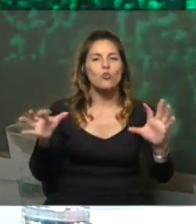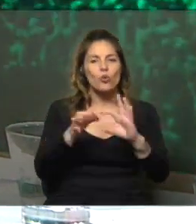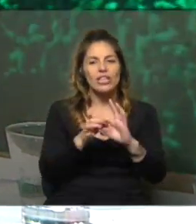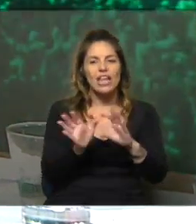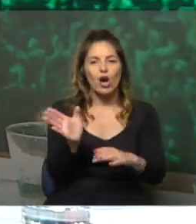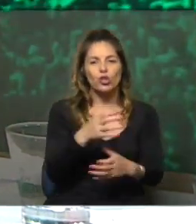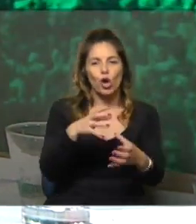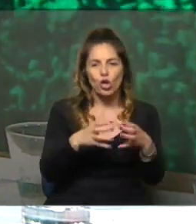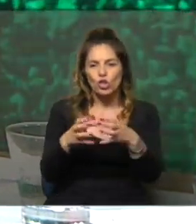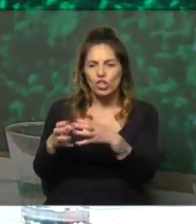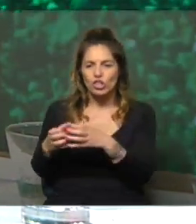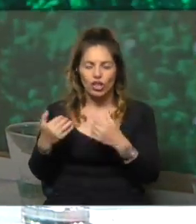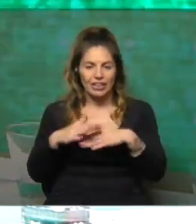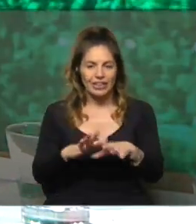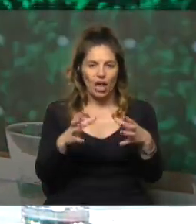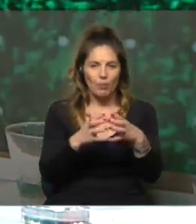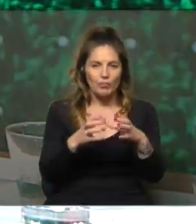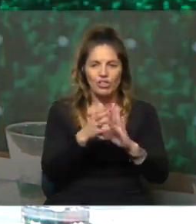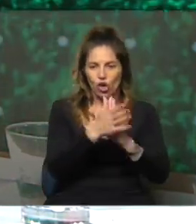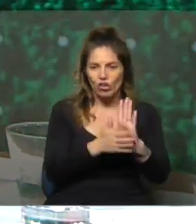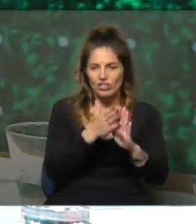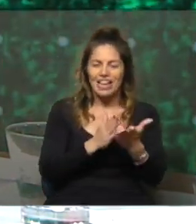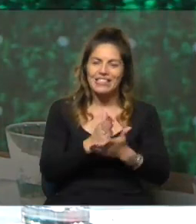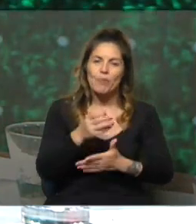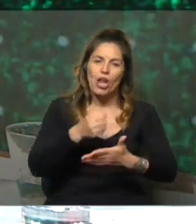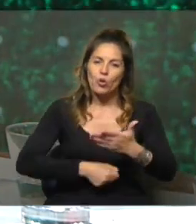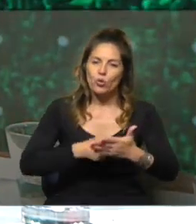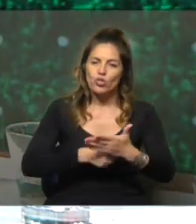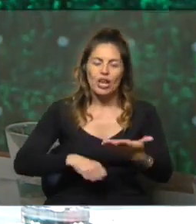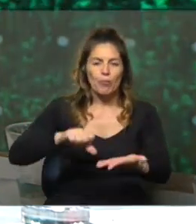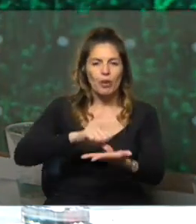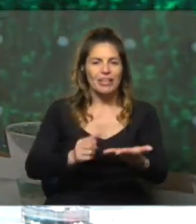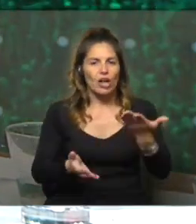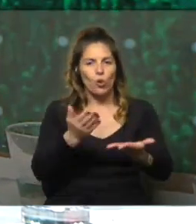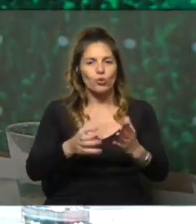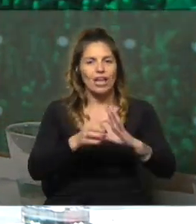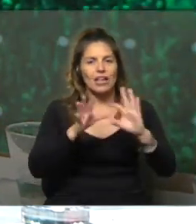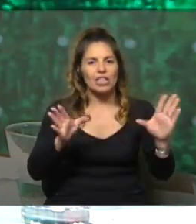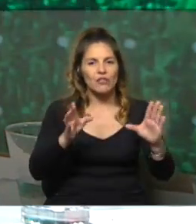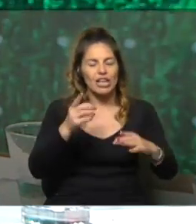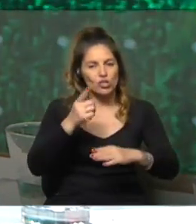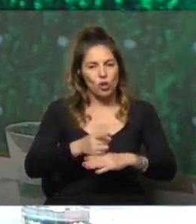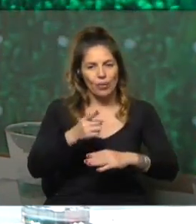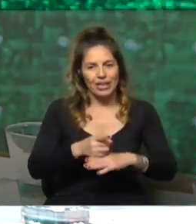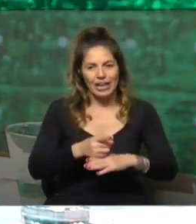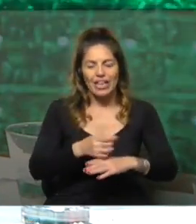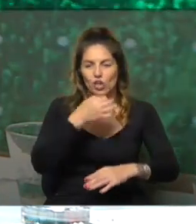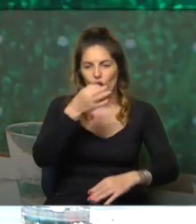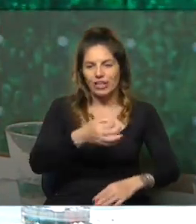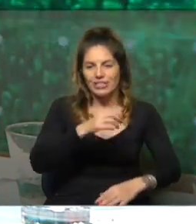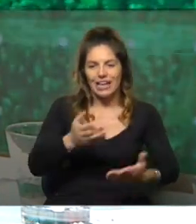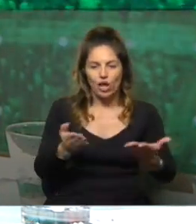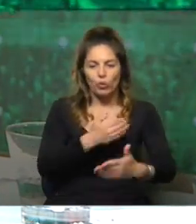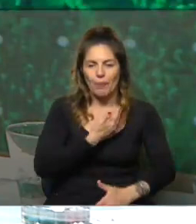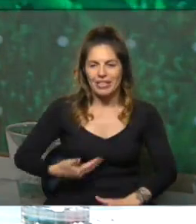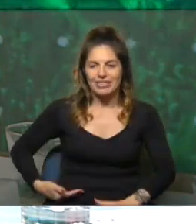todos los sectores que integran el movimiento nacional que siempre luchará por una patria justa libre y soberana estas erán entonces las palabras de El act al